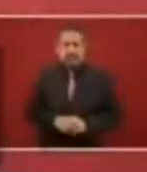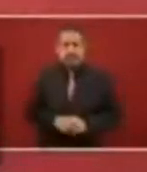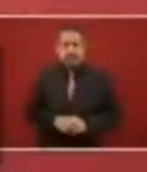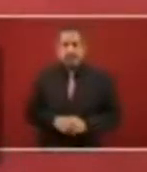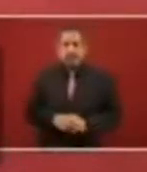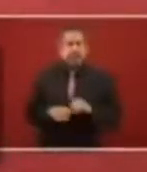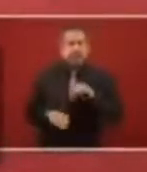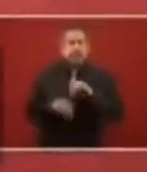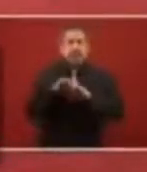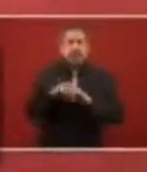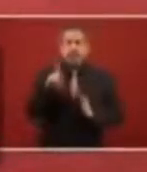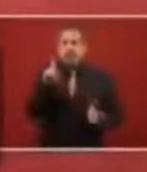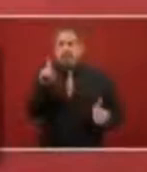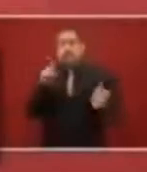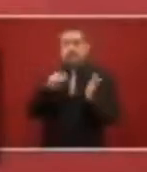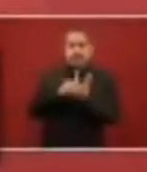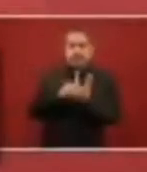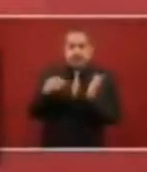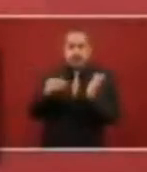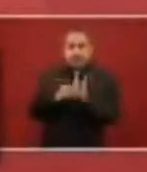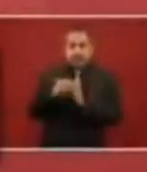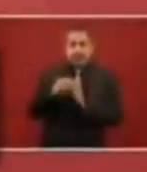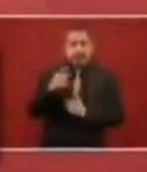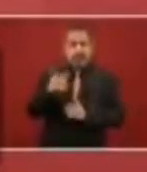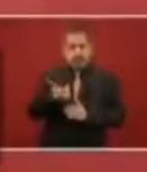por mil millones de pesos